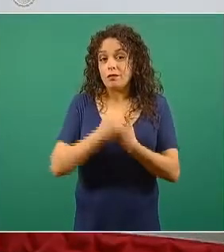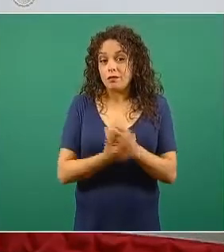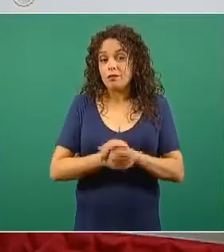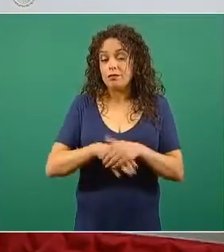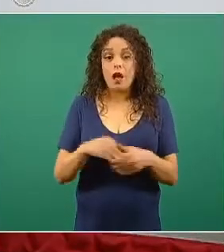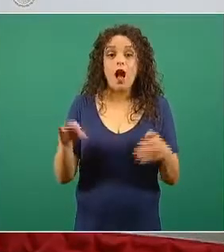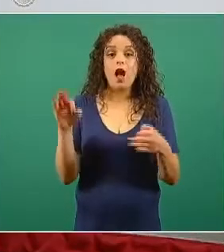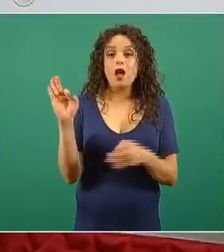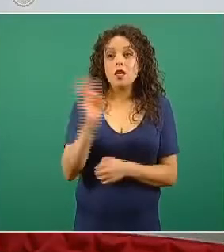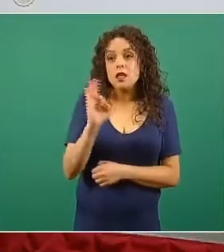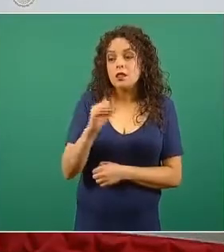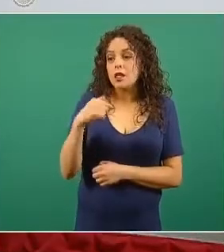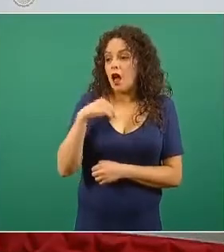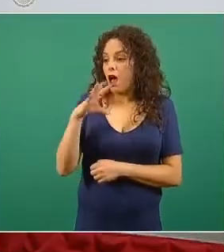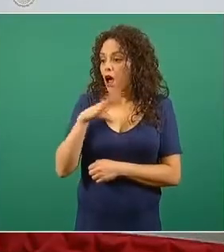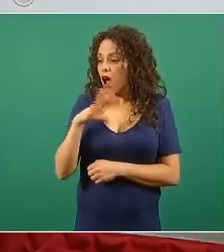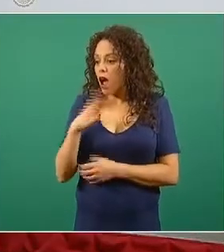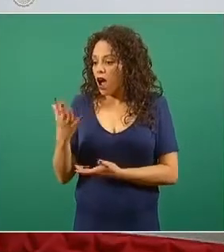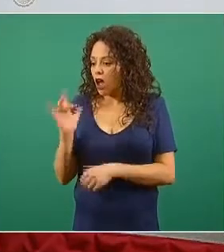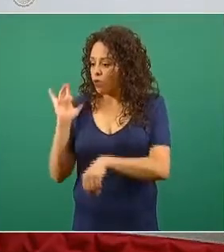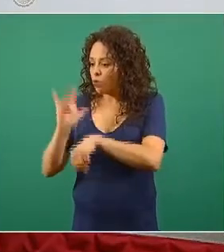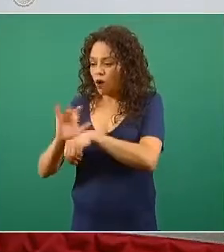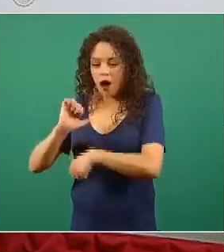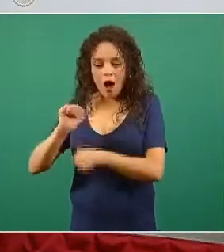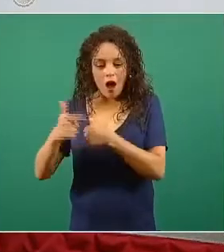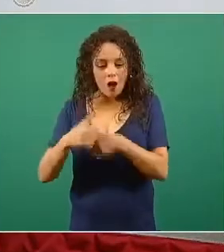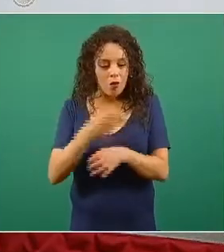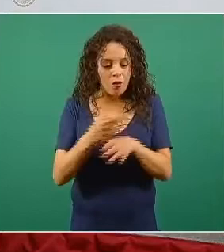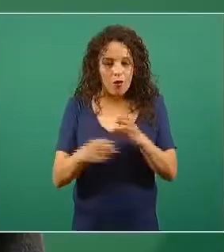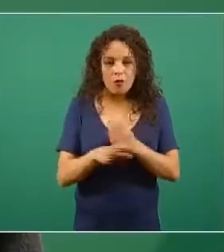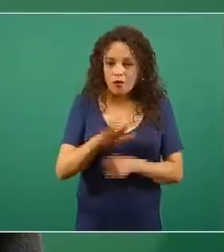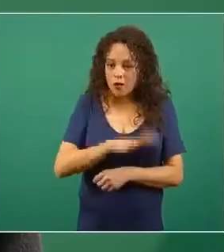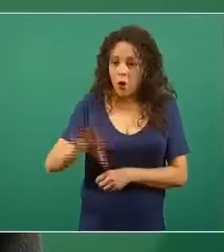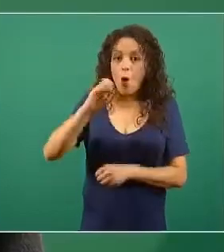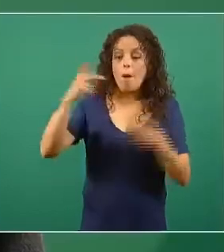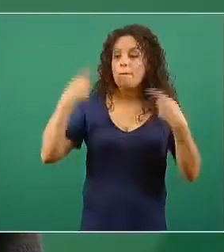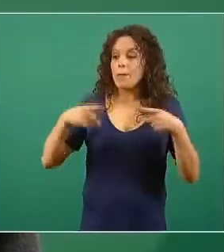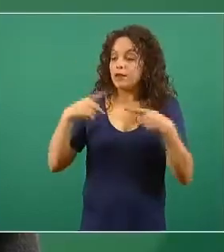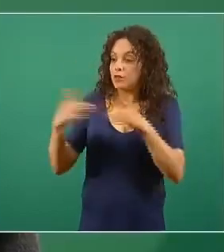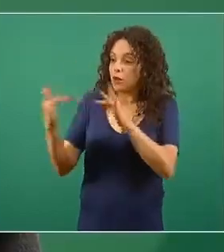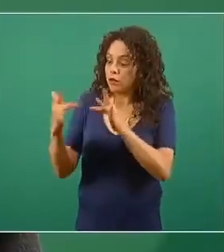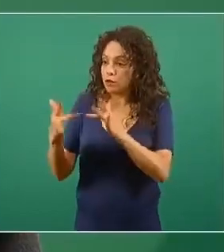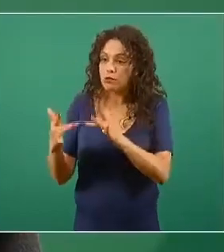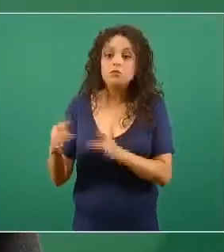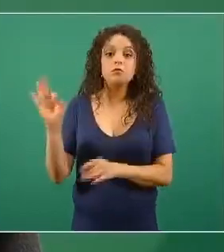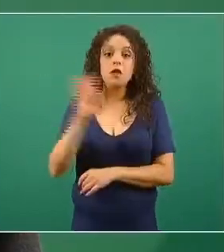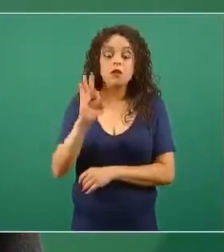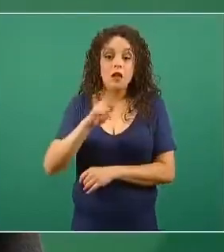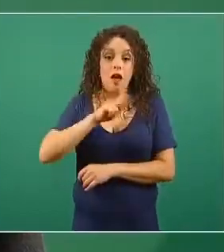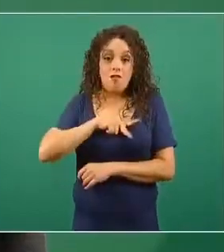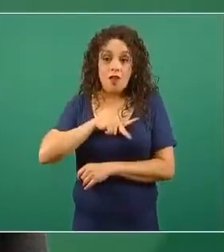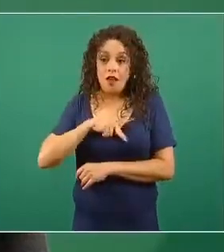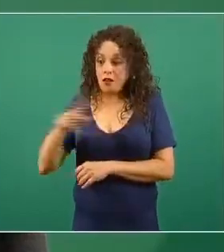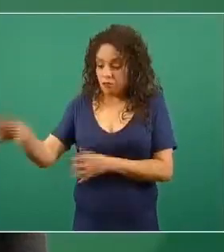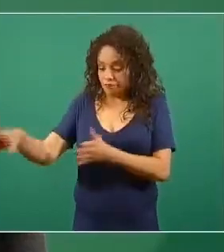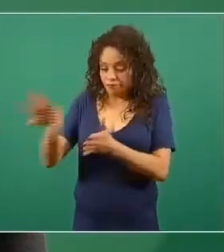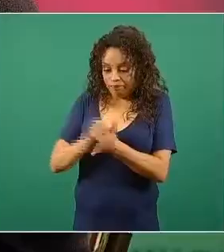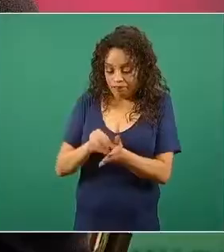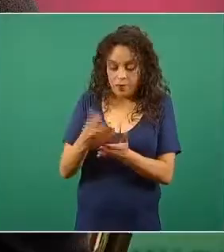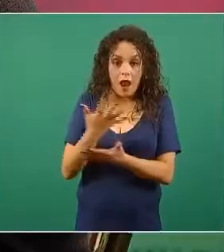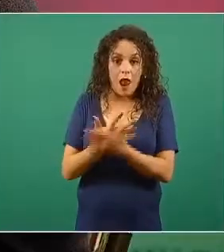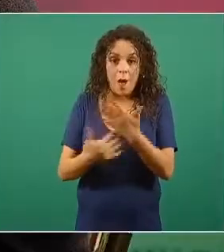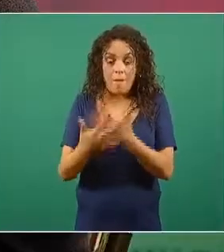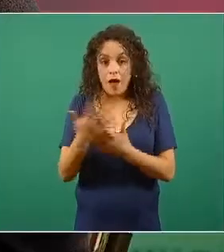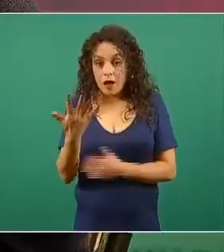tuve contacto con alguna superficie o con alguna persona y me llevé virus a las manos, pues que mis manos no